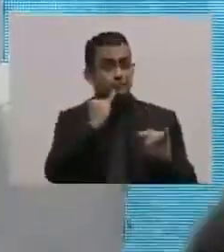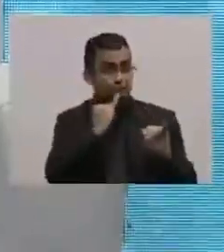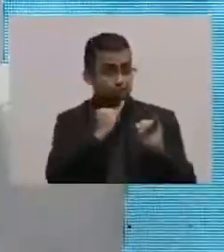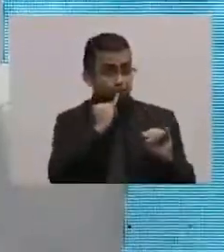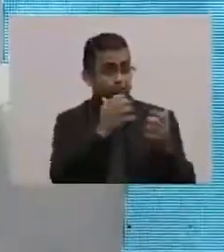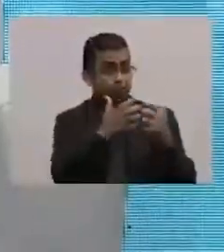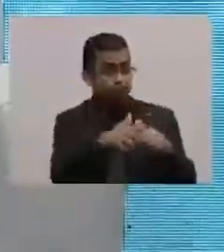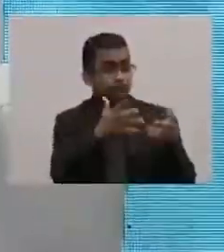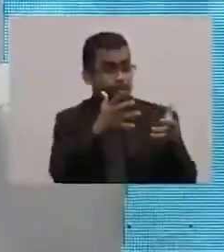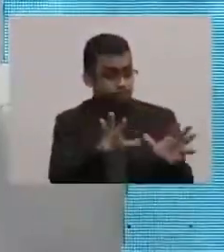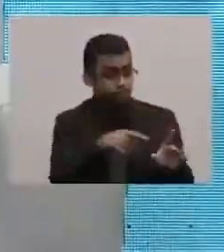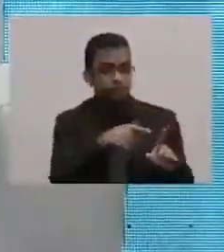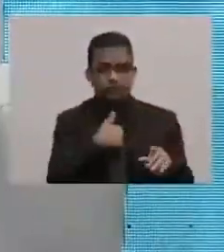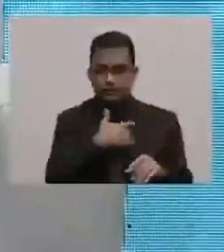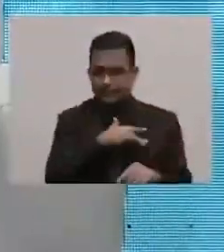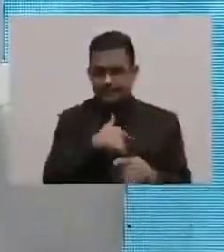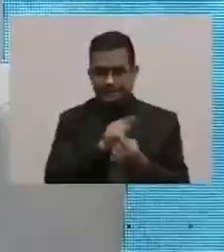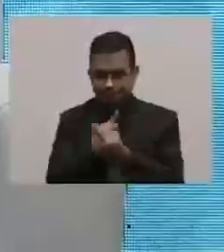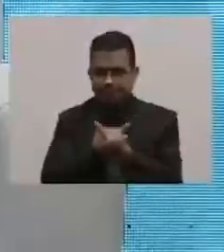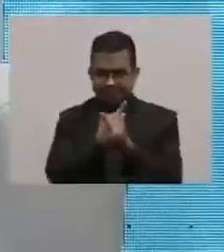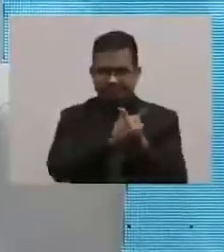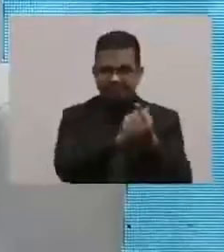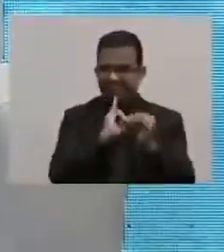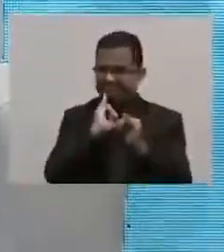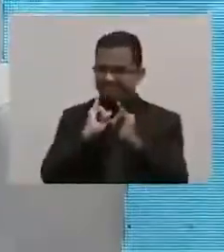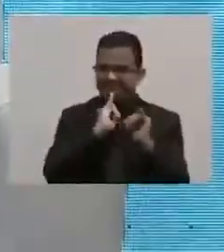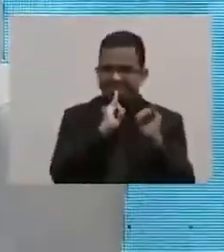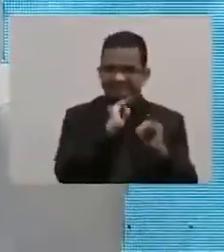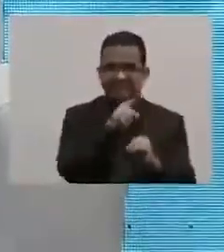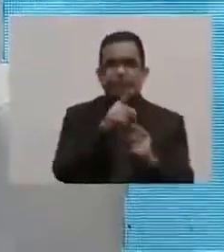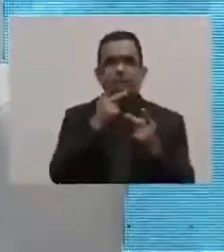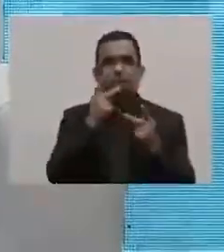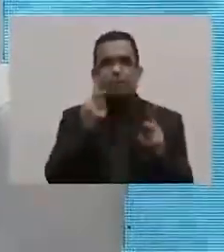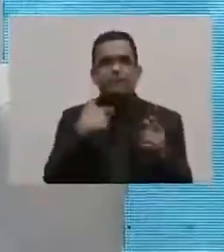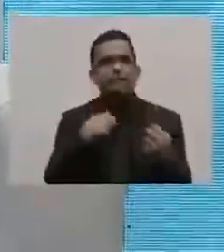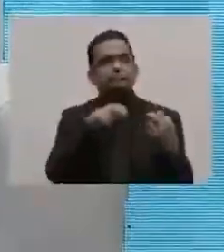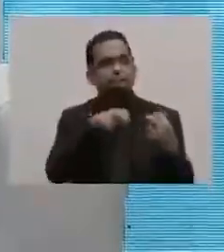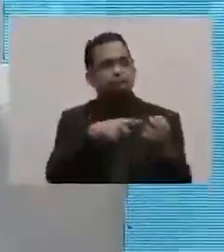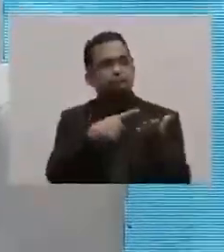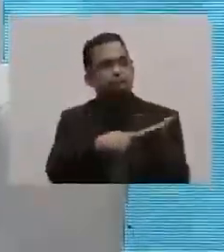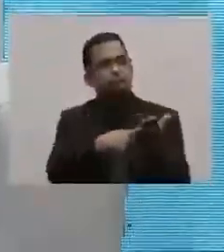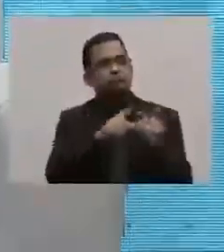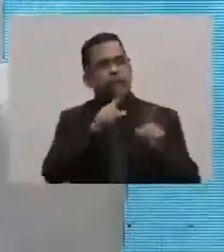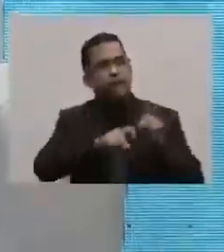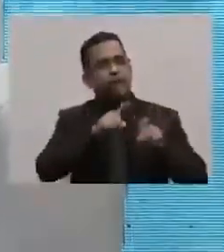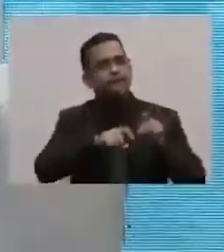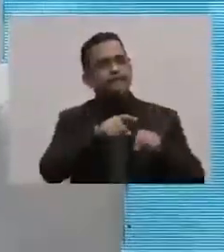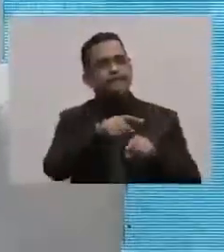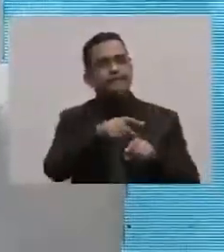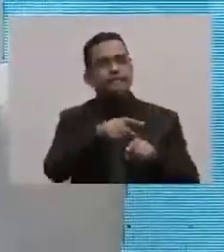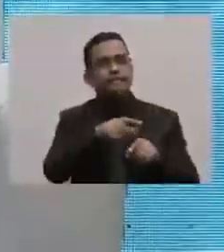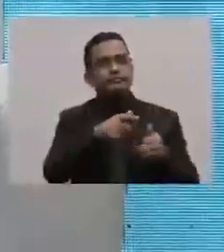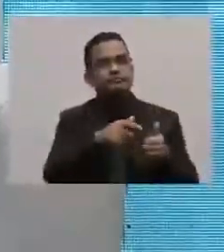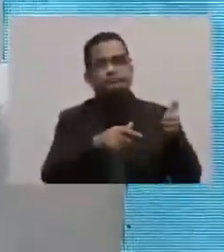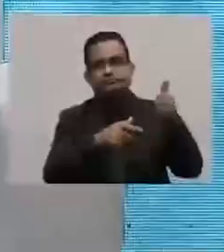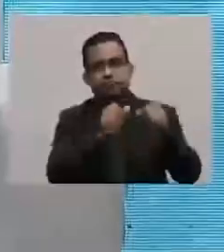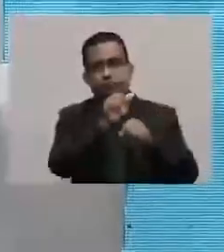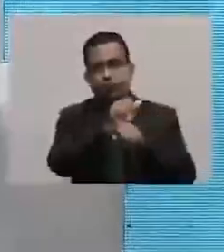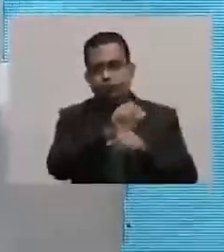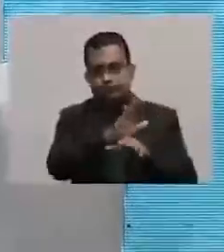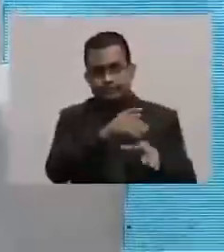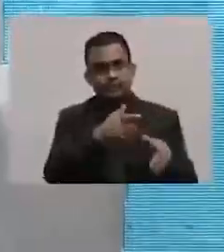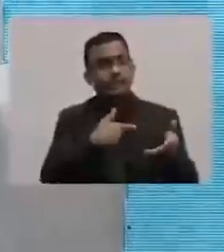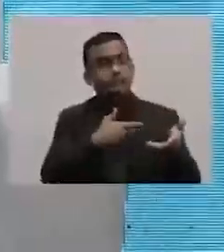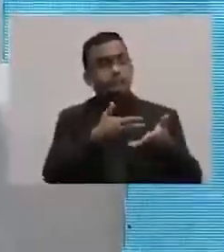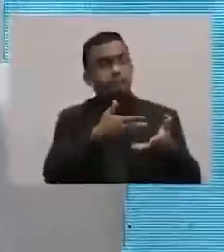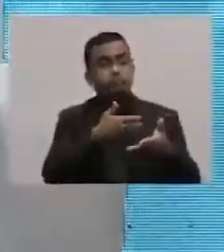que siempre hago entrevistas muchas veces a un funcionario público, generalmente suele ser con funcionarios los que hagan eso, al cerrar